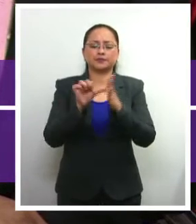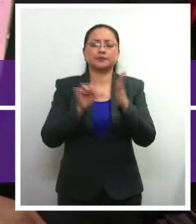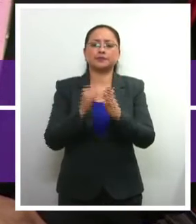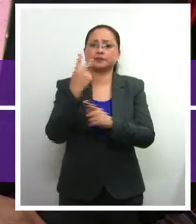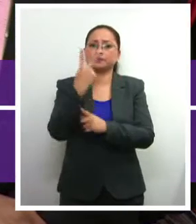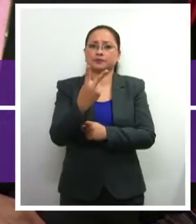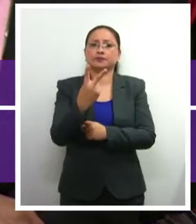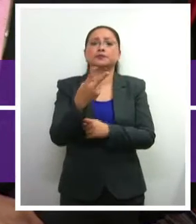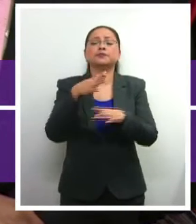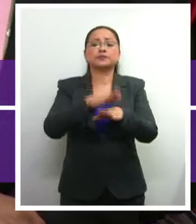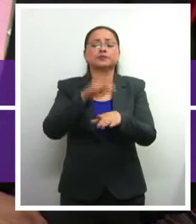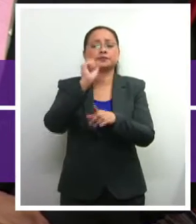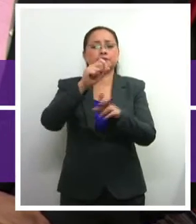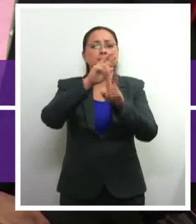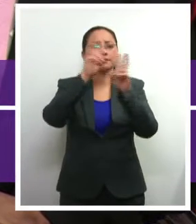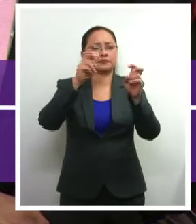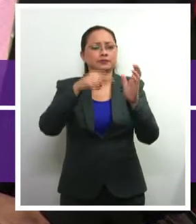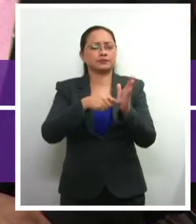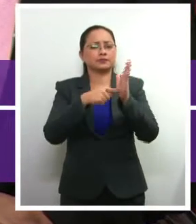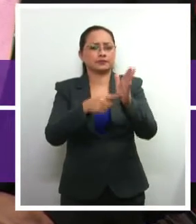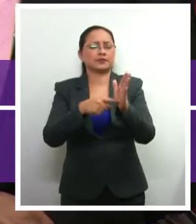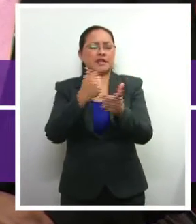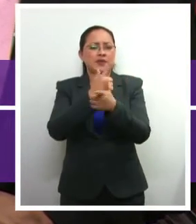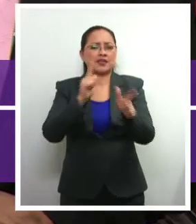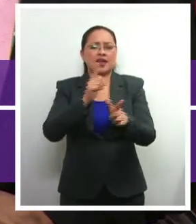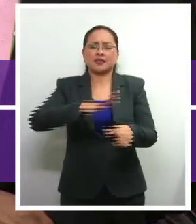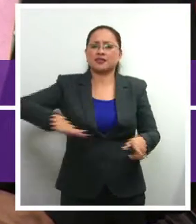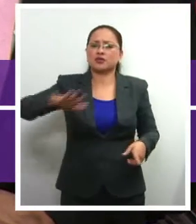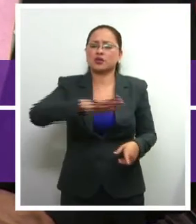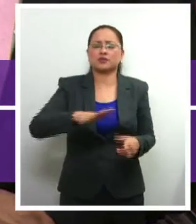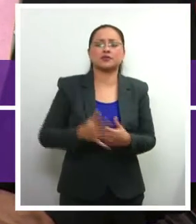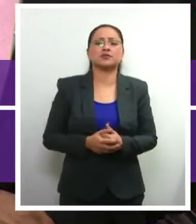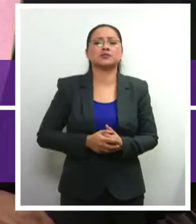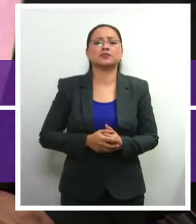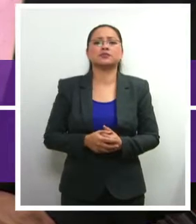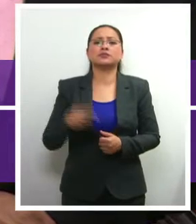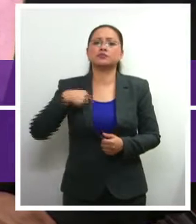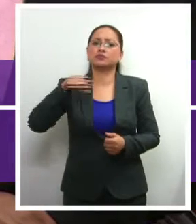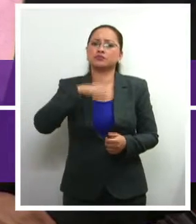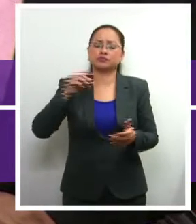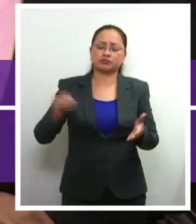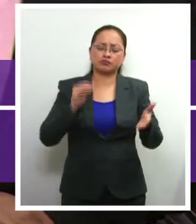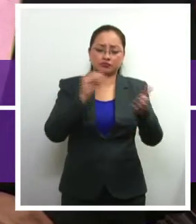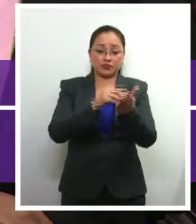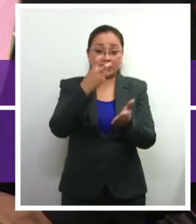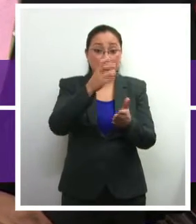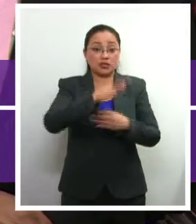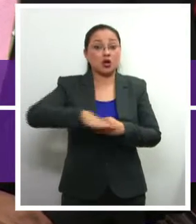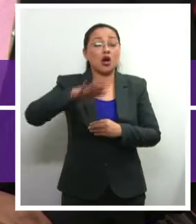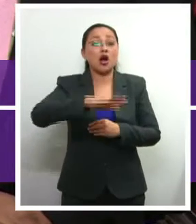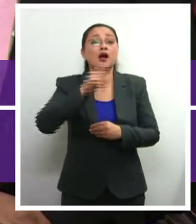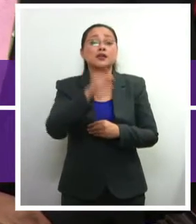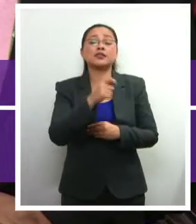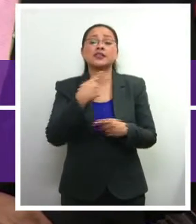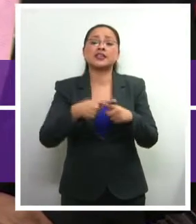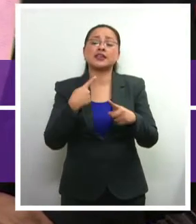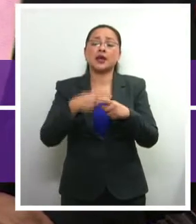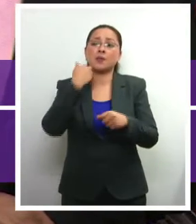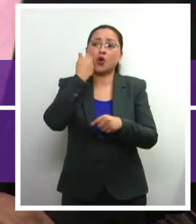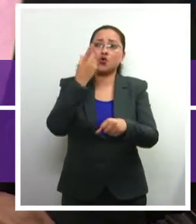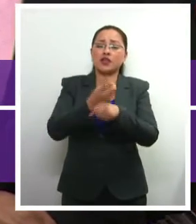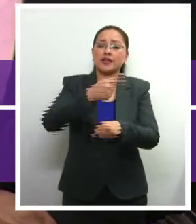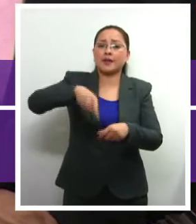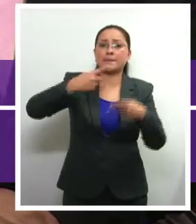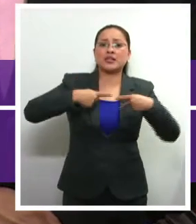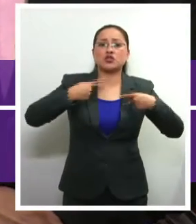la soberanía popular agregamos: esta soberanía popular se constituye por la voluntad de personas